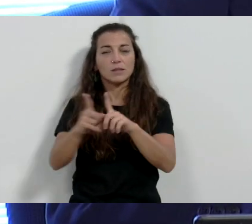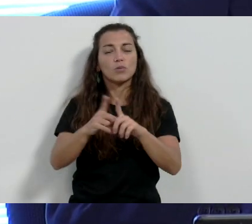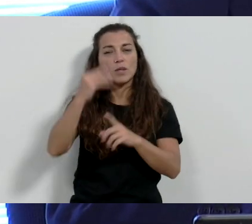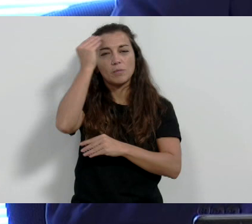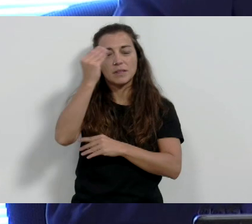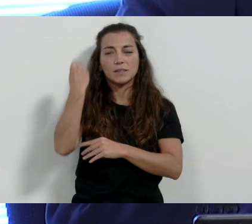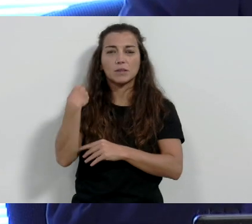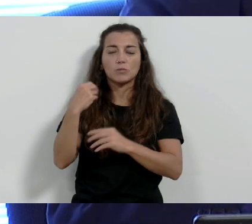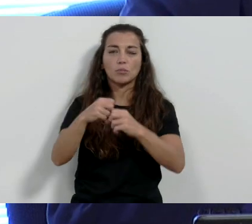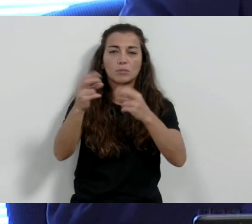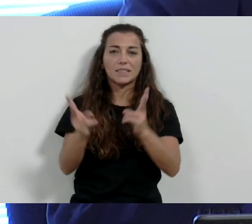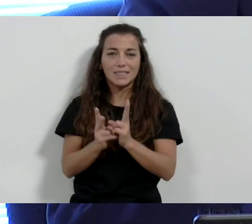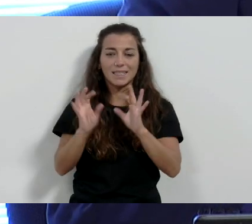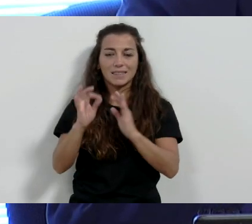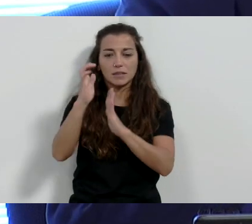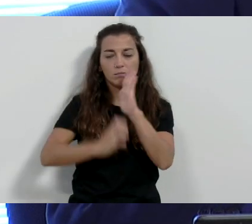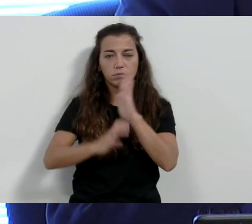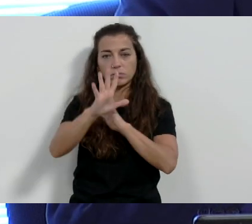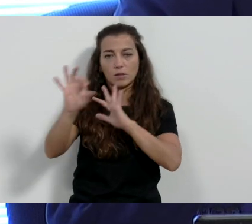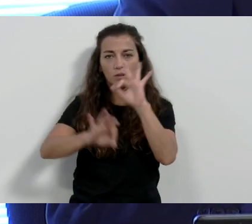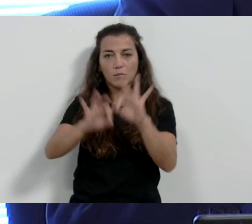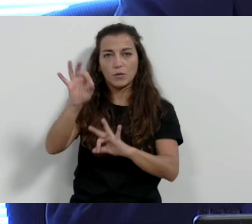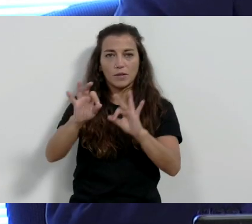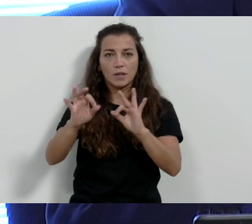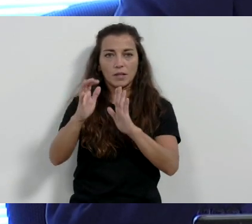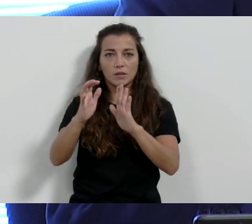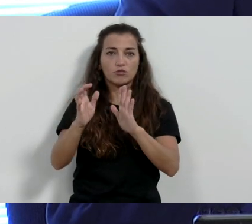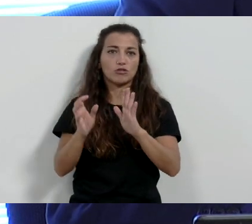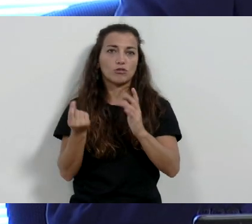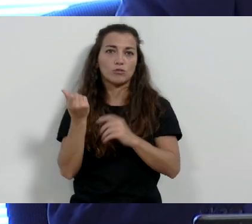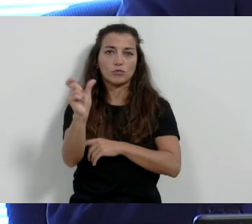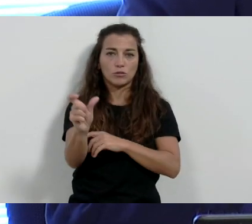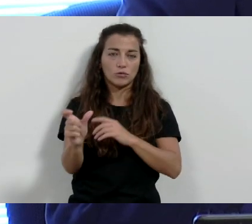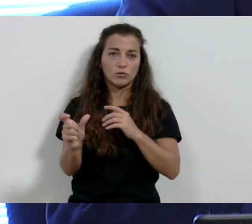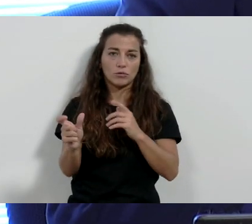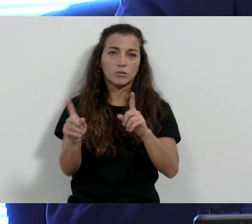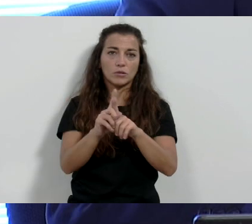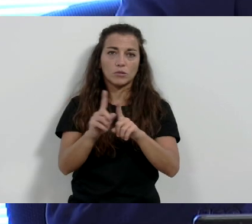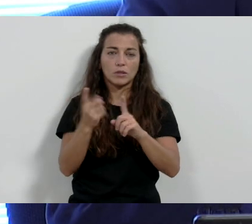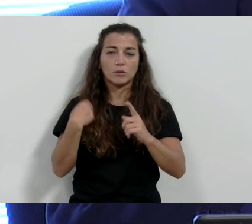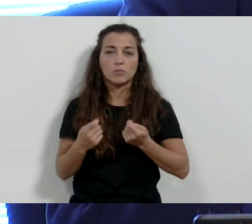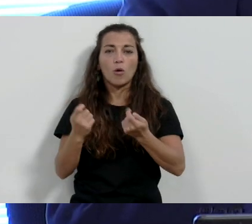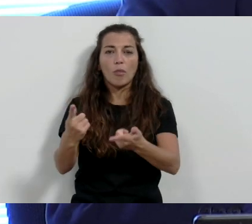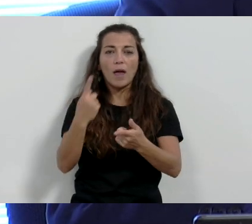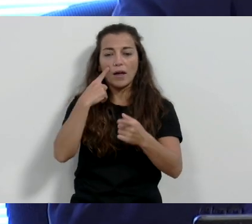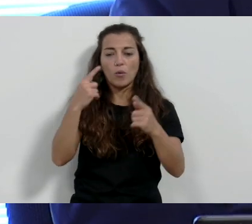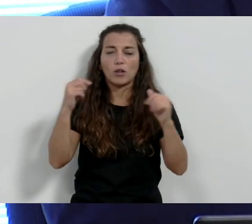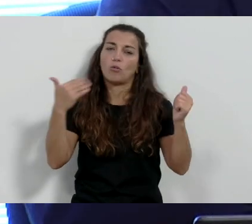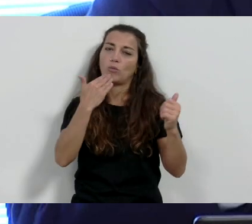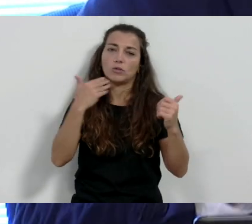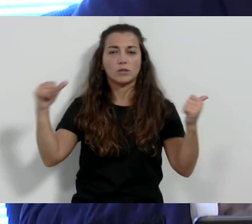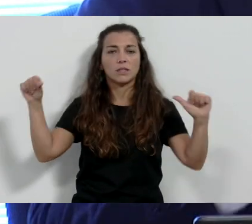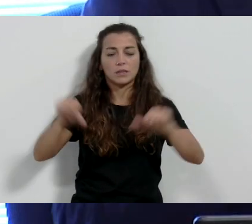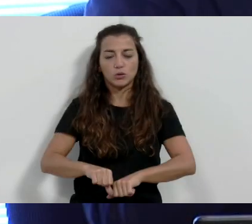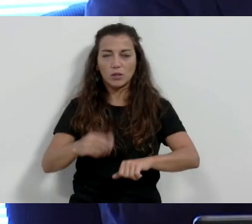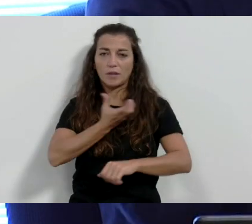en una rebaja importante del 50%, que no va a suponer ningún tipo de ruina para el ayuntamiento y es un apoyo importante para aquellos que quieran